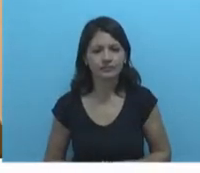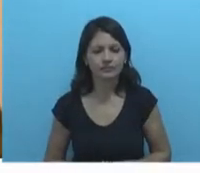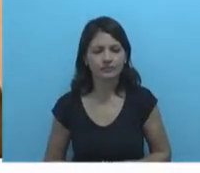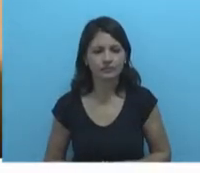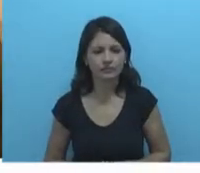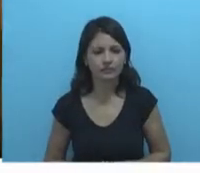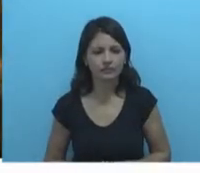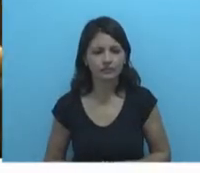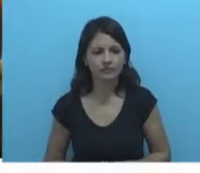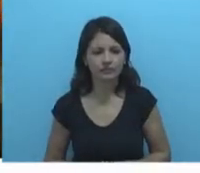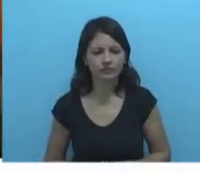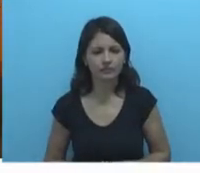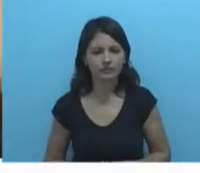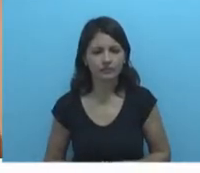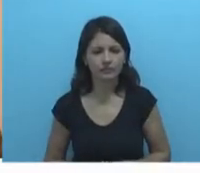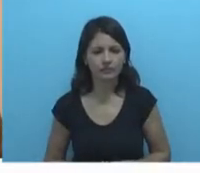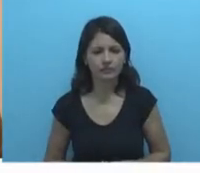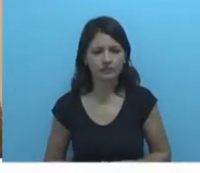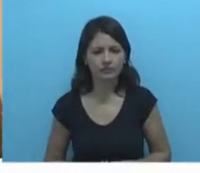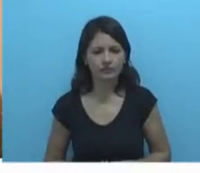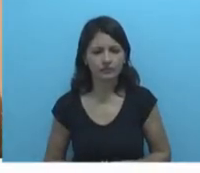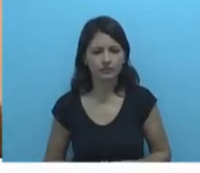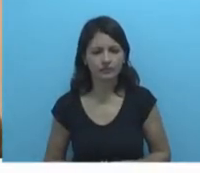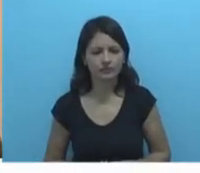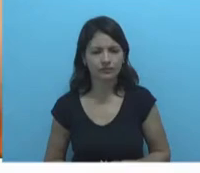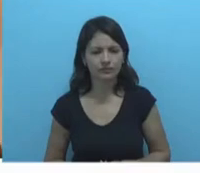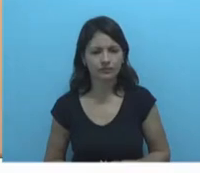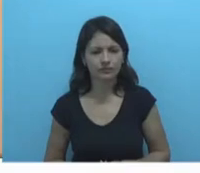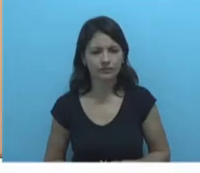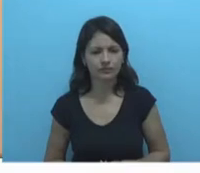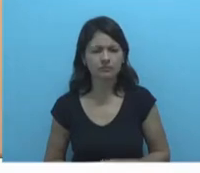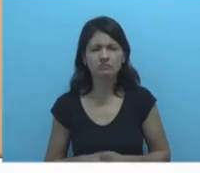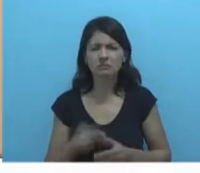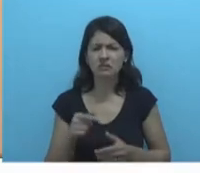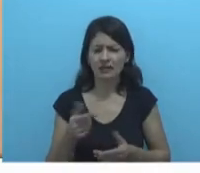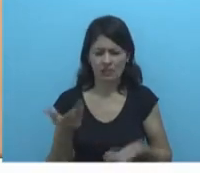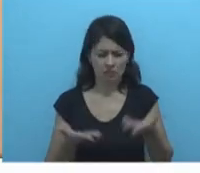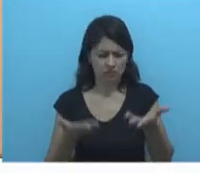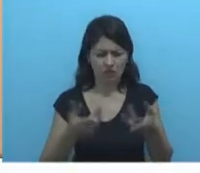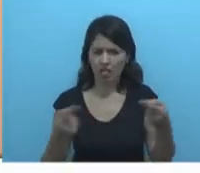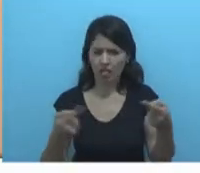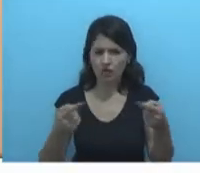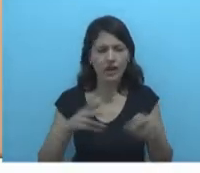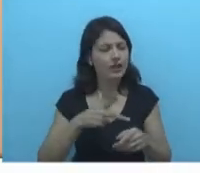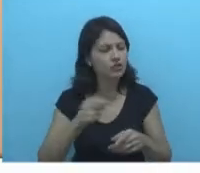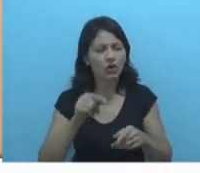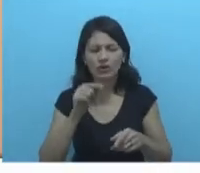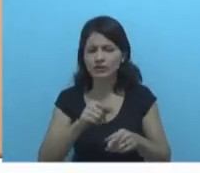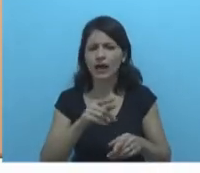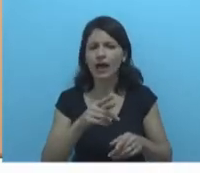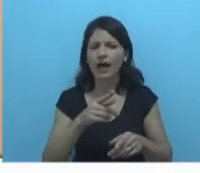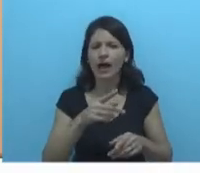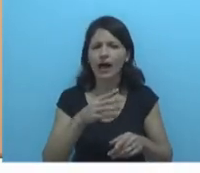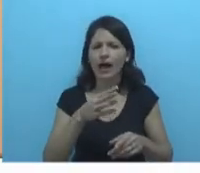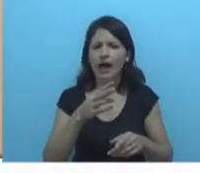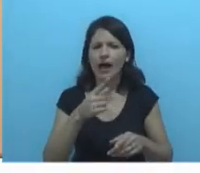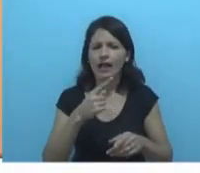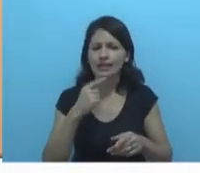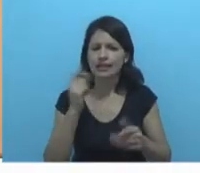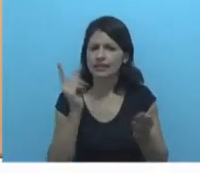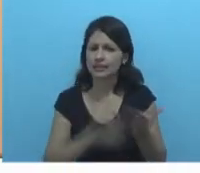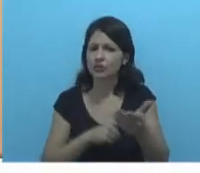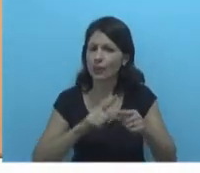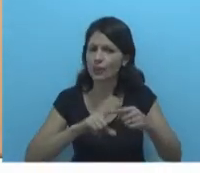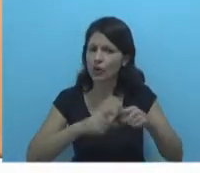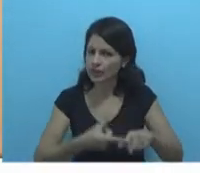que no estamos mostrando una contradicción, estamos mostrando una decisión política que tiene que